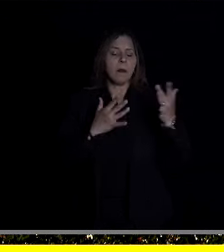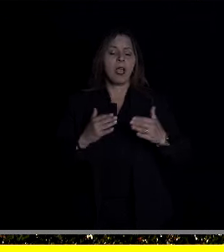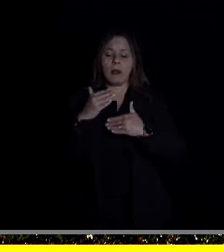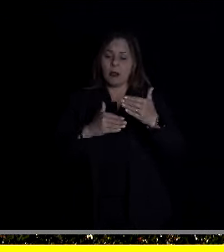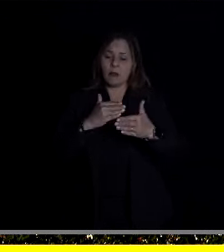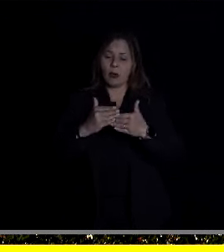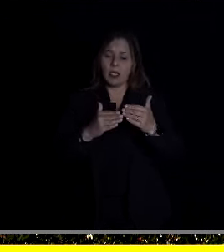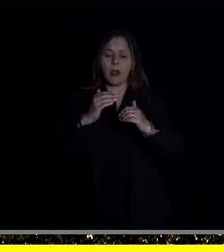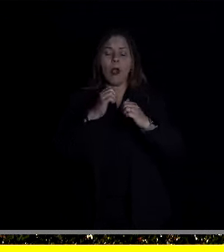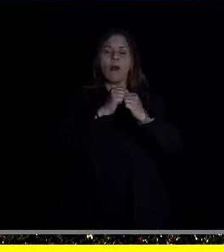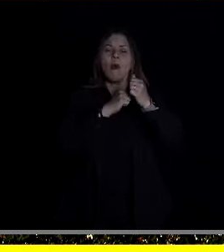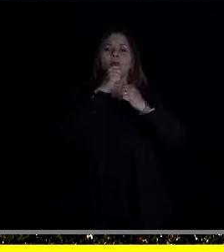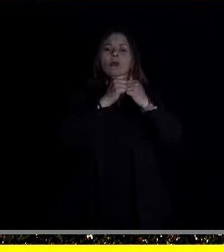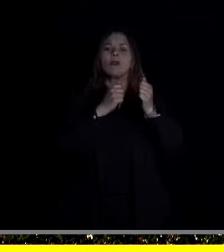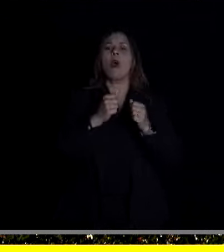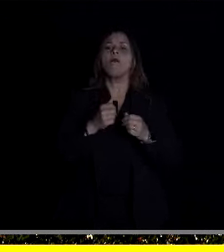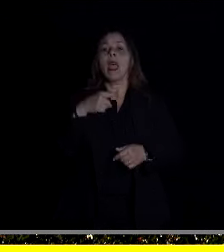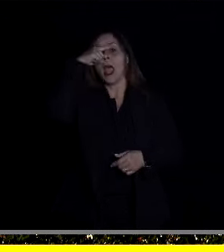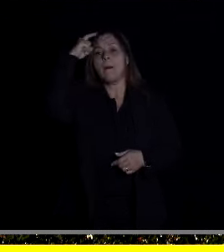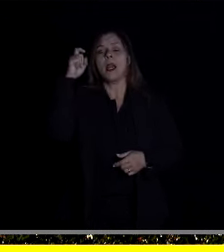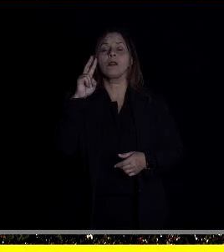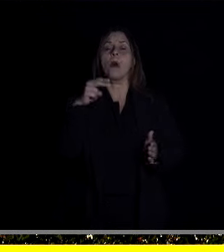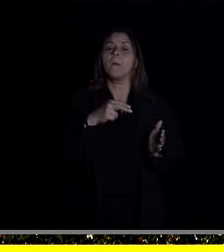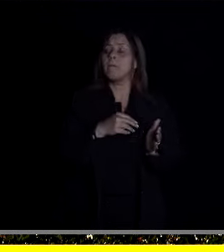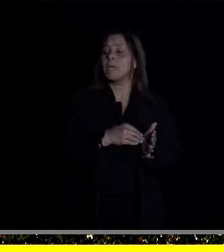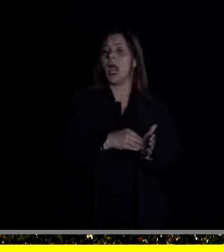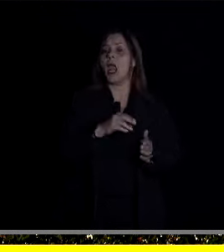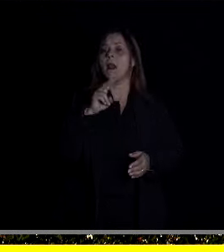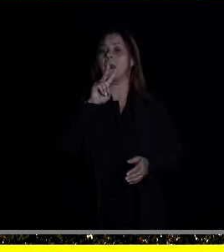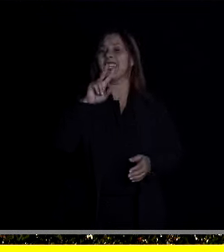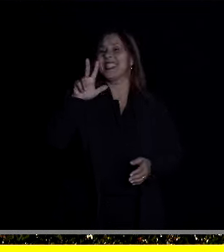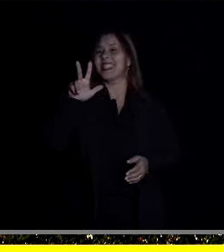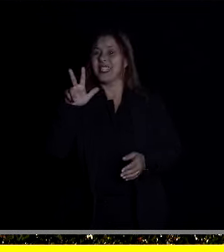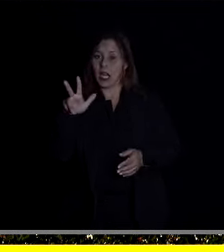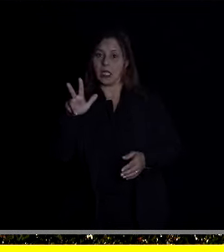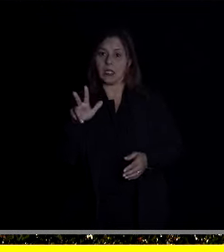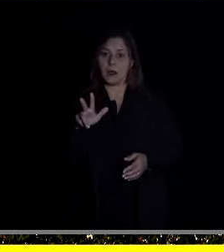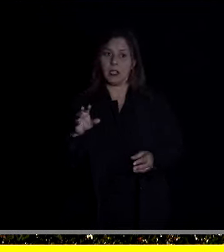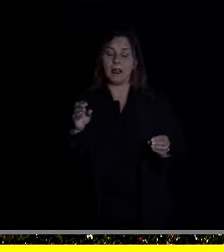en verano del 2023. Este tendrá una inversión de más de 14 millones de dólares.